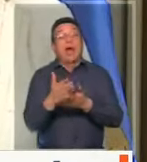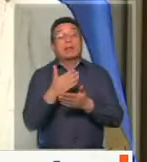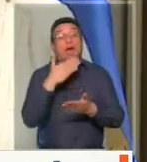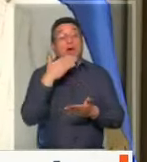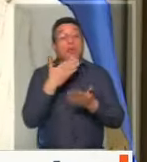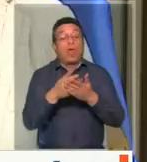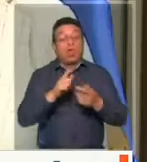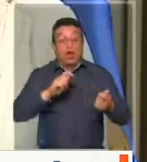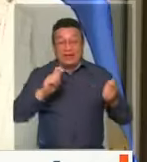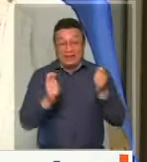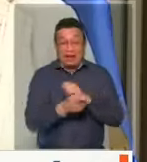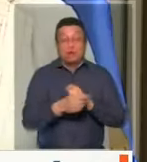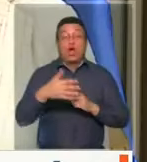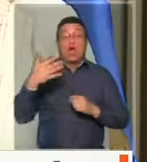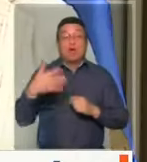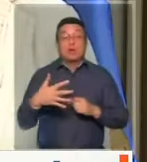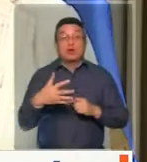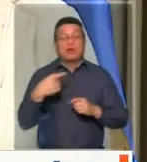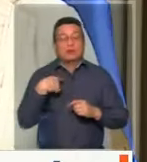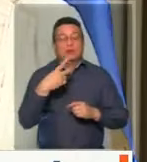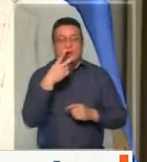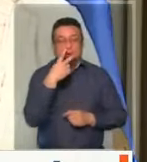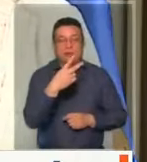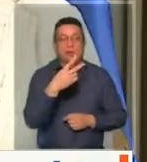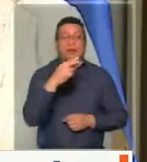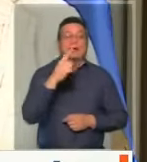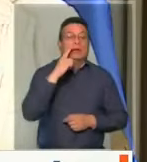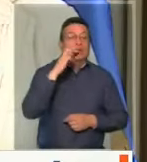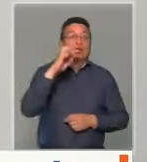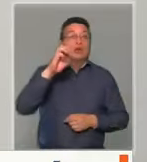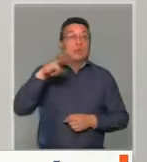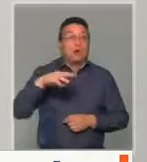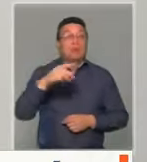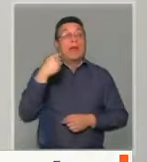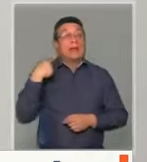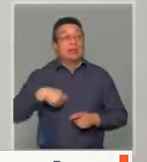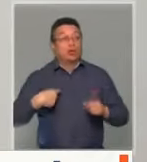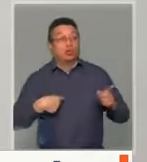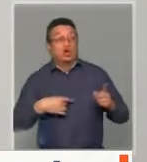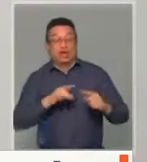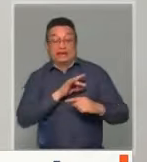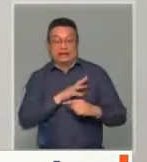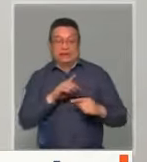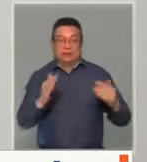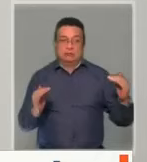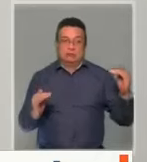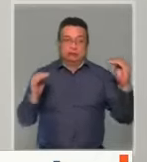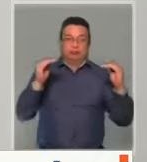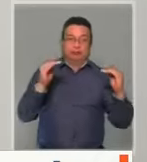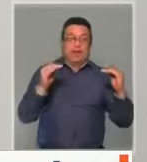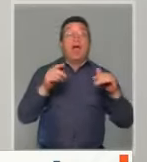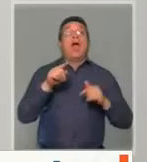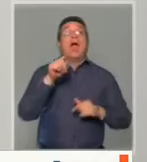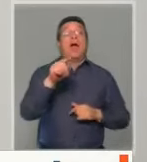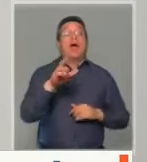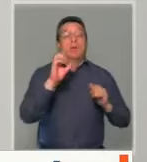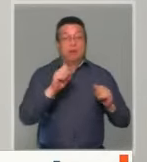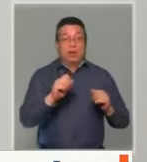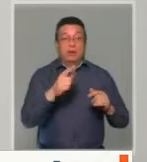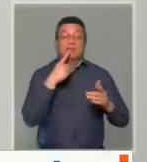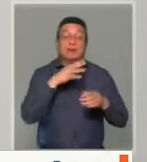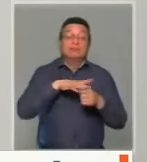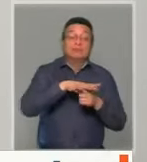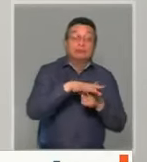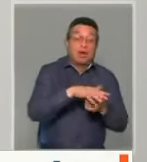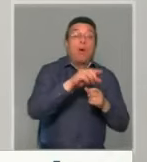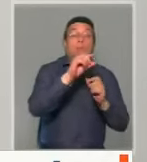importante en la dirección de la política monetaria en Estados Unidos y en Chile son factores de baja persistencia por lo tanto